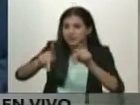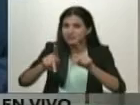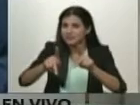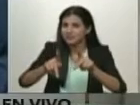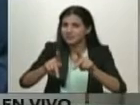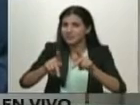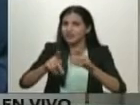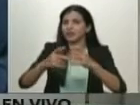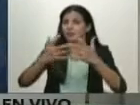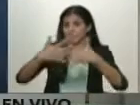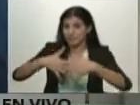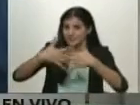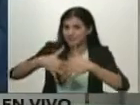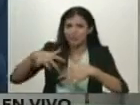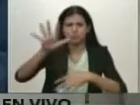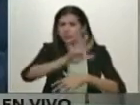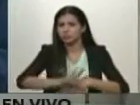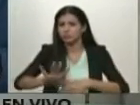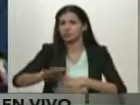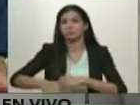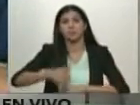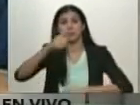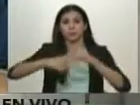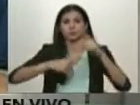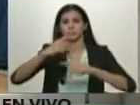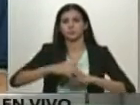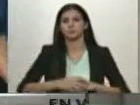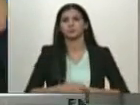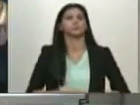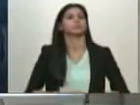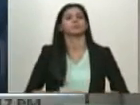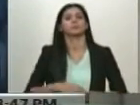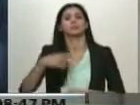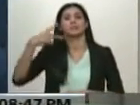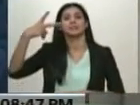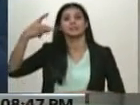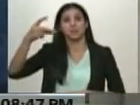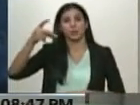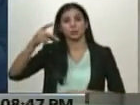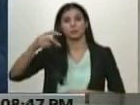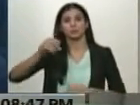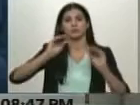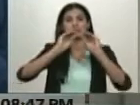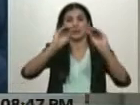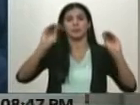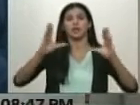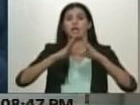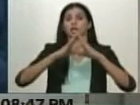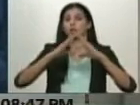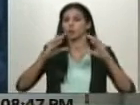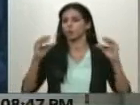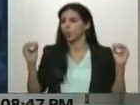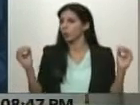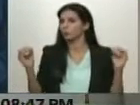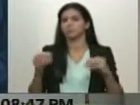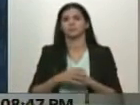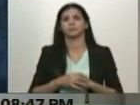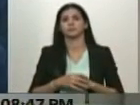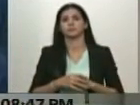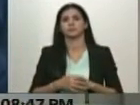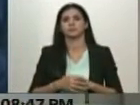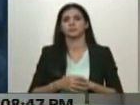económico. En segundo lugar, convocar a todos los sectores de la